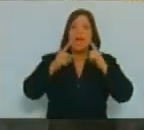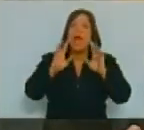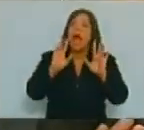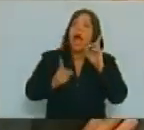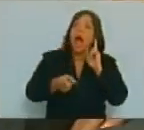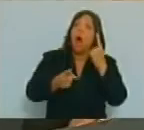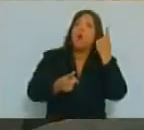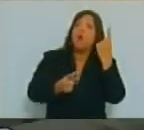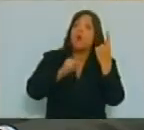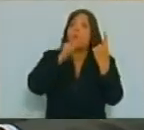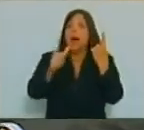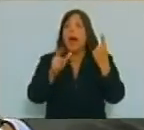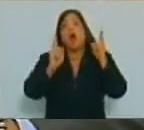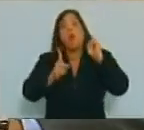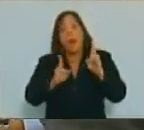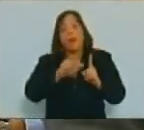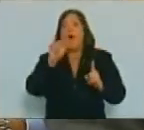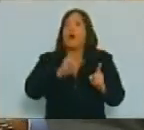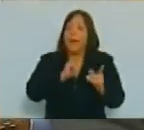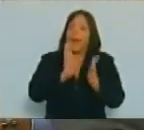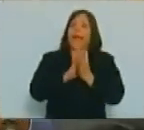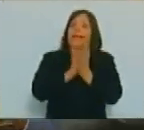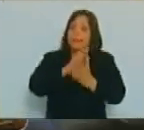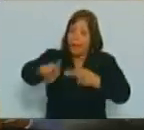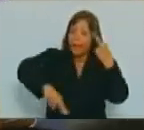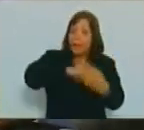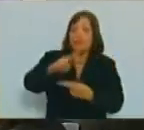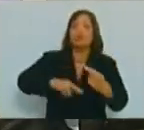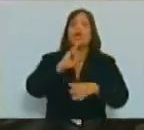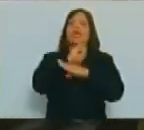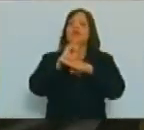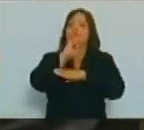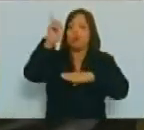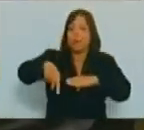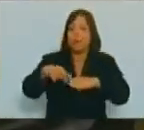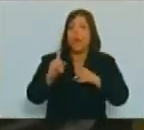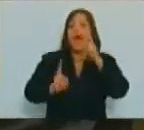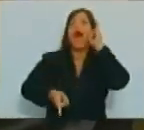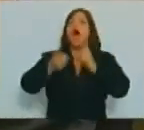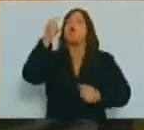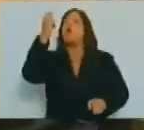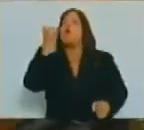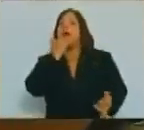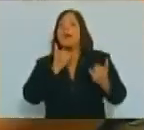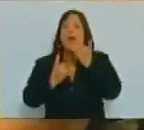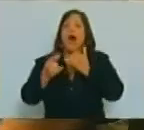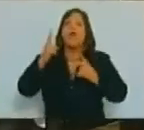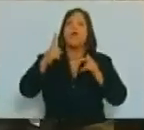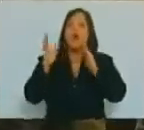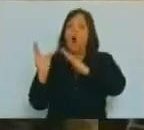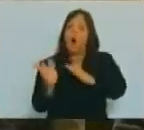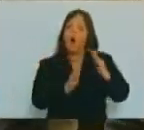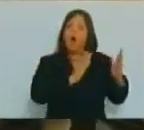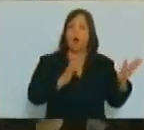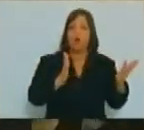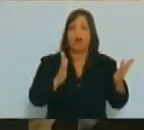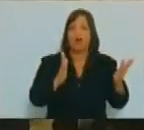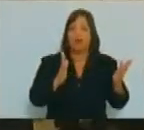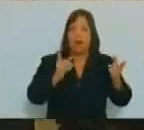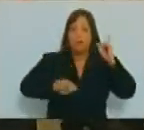desviado puede no para eso tiene que haber una revolución institucional que se encargue de poner orden en las